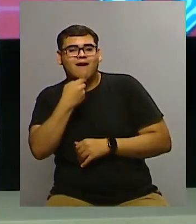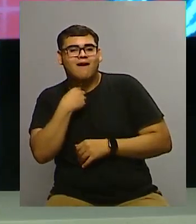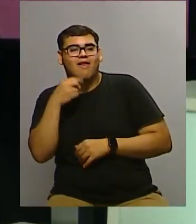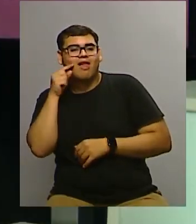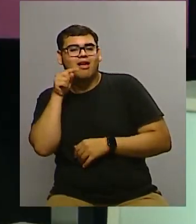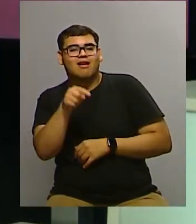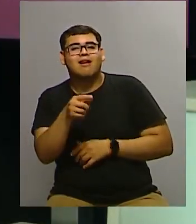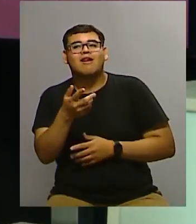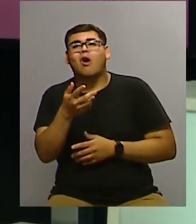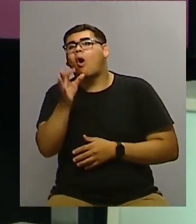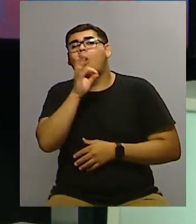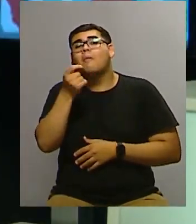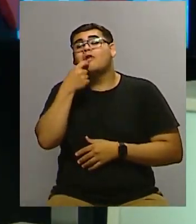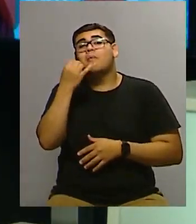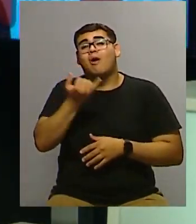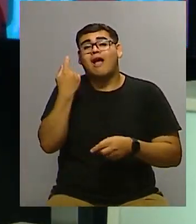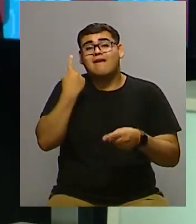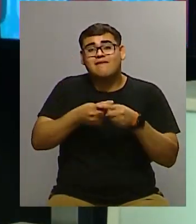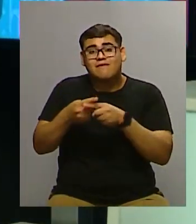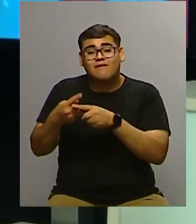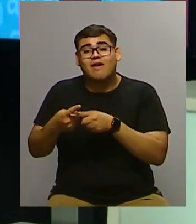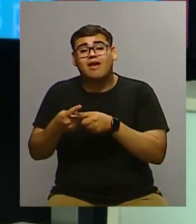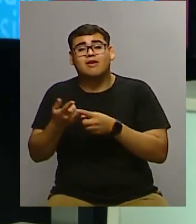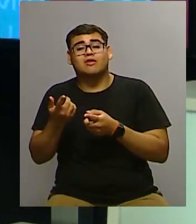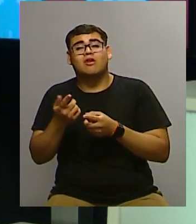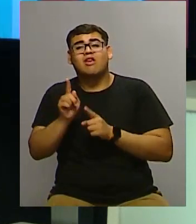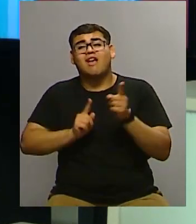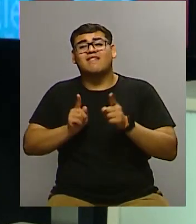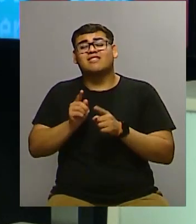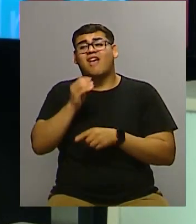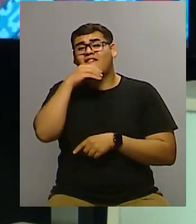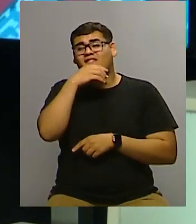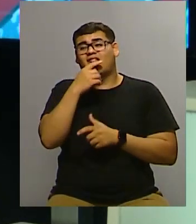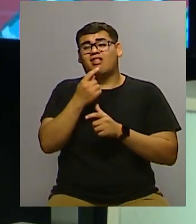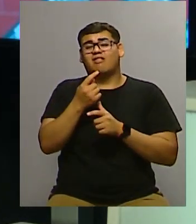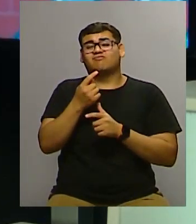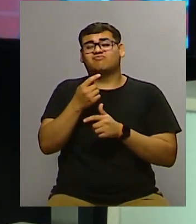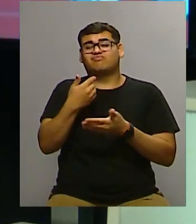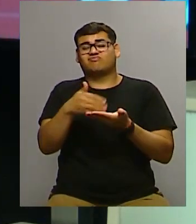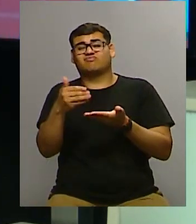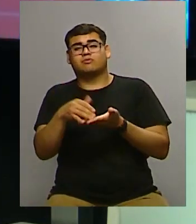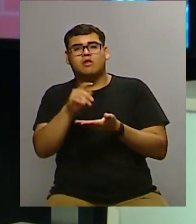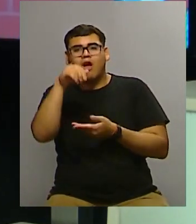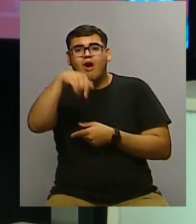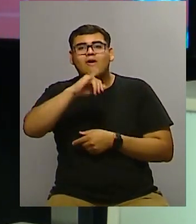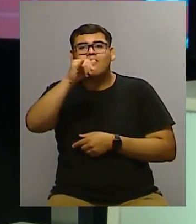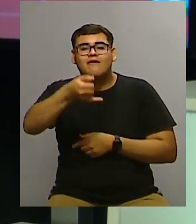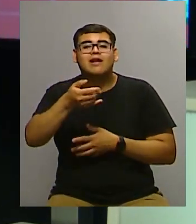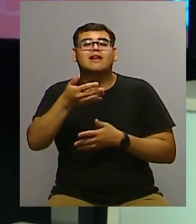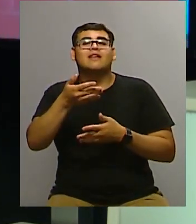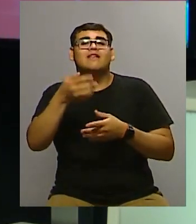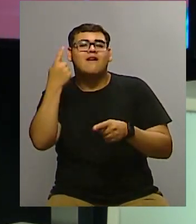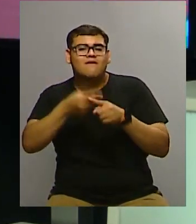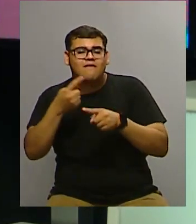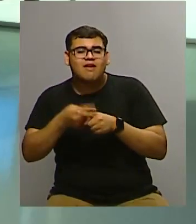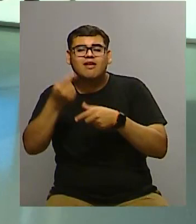que decirlo, participar de eventos que tal vez antes el vino no se mantenía al margen y hoy por hoy participan de eventos y generan eventos que tienen que ver con el consumo del